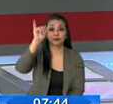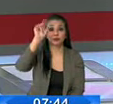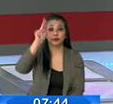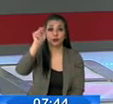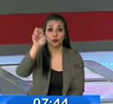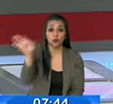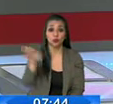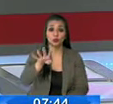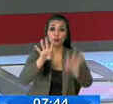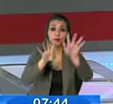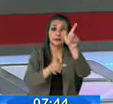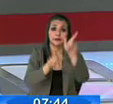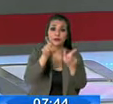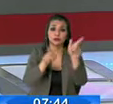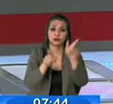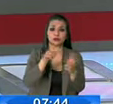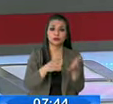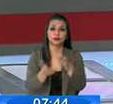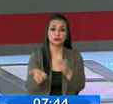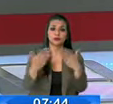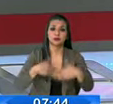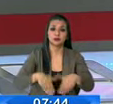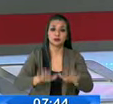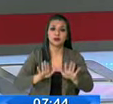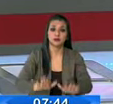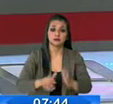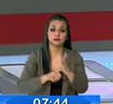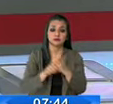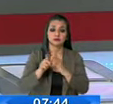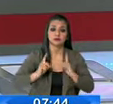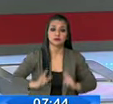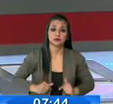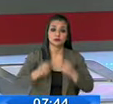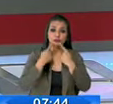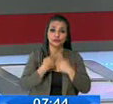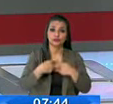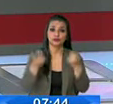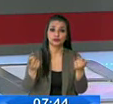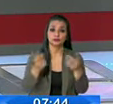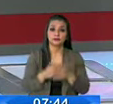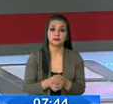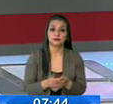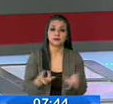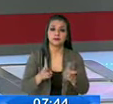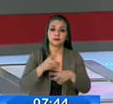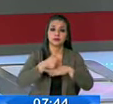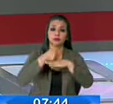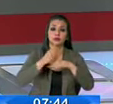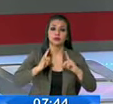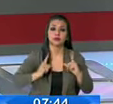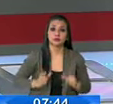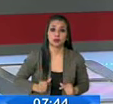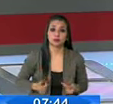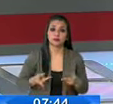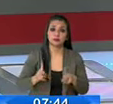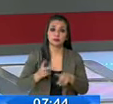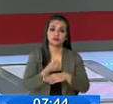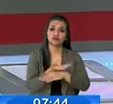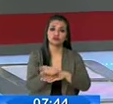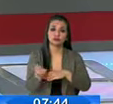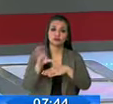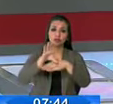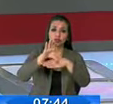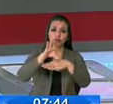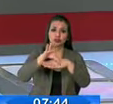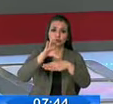9 personas han sido fallecidas, así lo informó el Ministerio de Salud Pública. Además, las autoridades de salud hacen algunas recomendaciones para